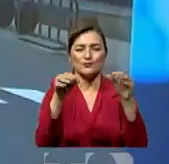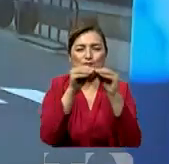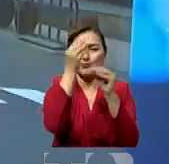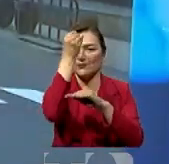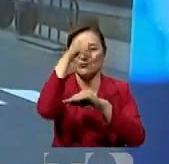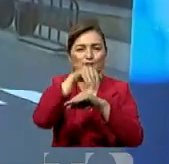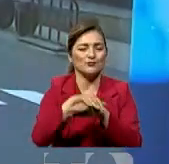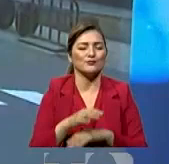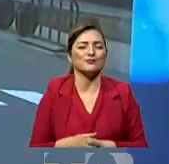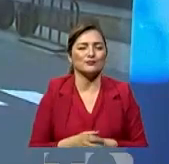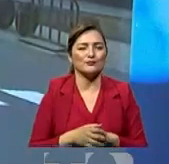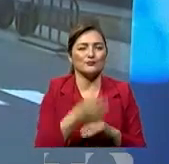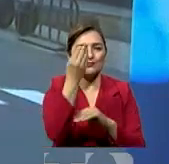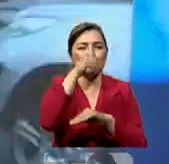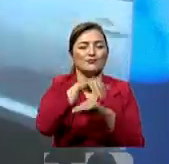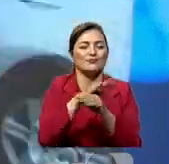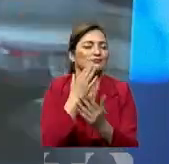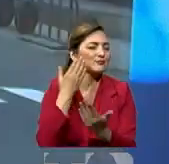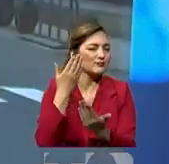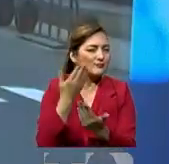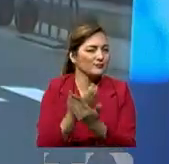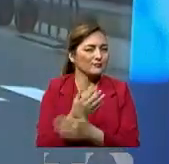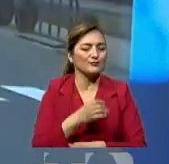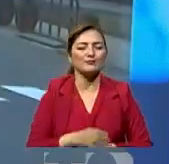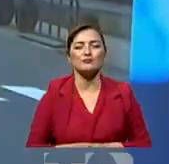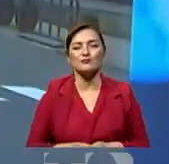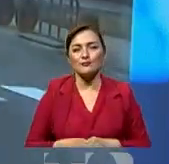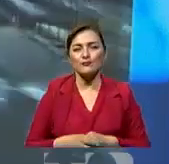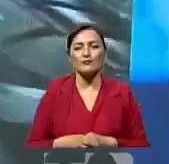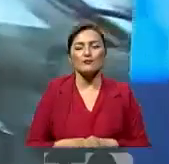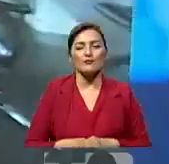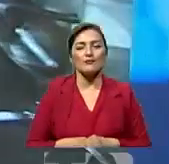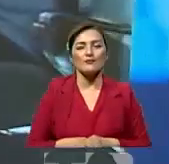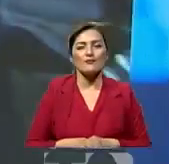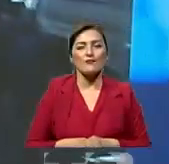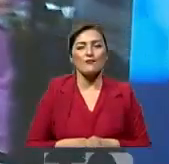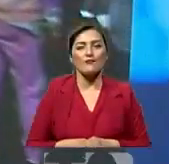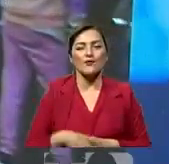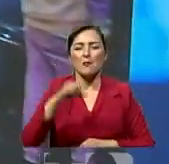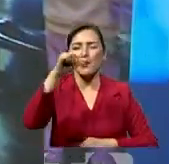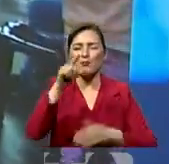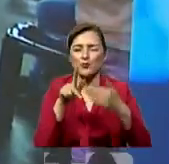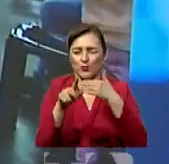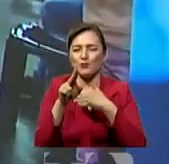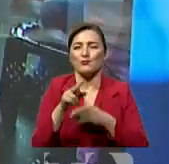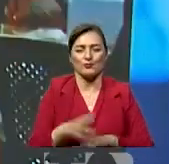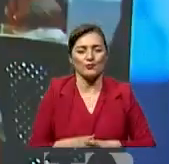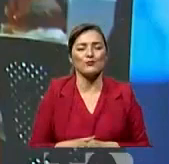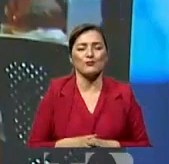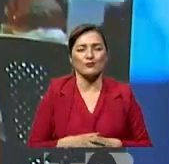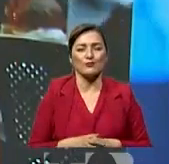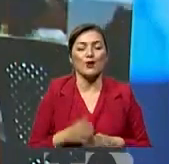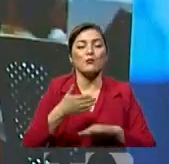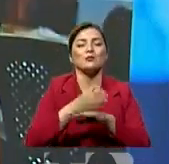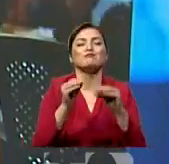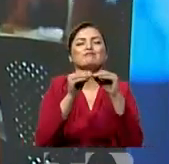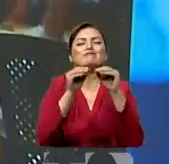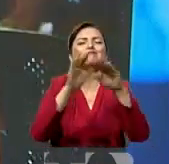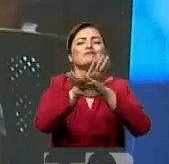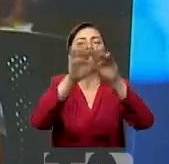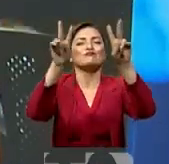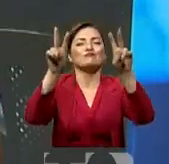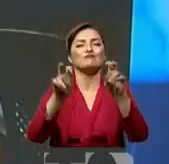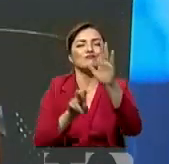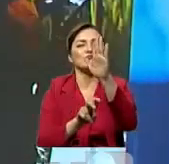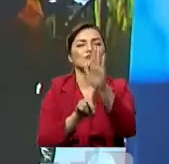Buenas tardes. Buenas tardes también para ti. Muchísimas gracias por la información. Amigos, es momento de hacer una pequeña pausa. Por el regresar, mostraremos cómo